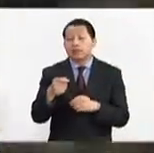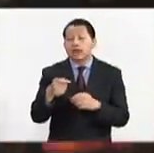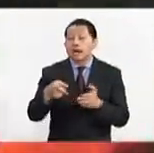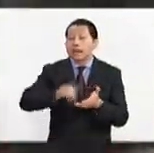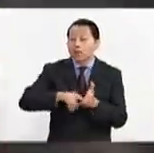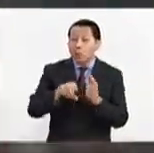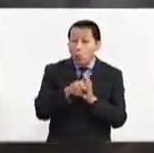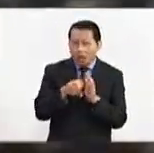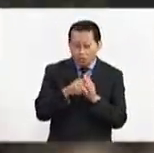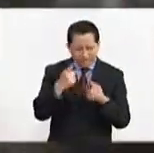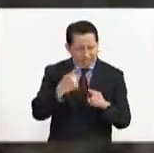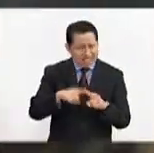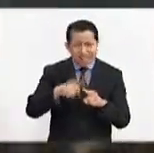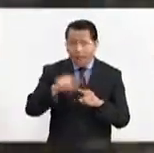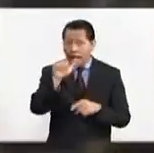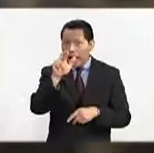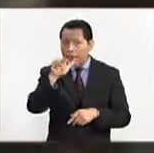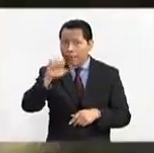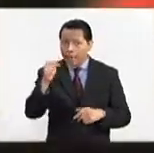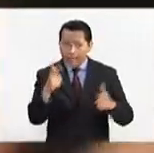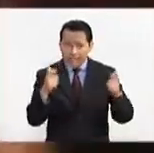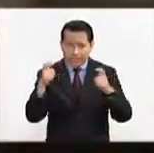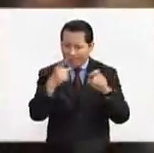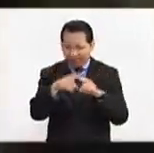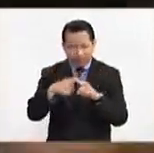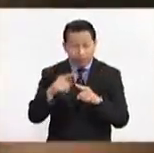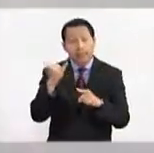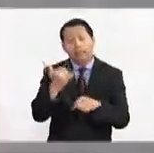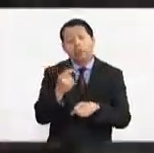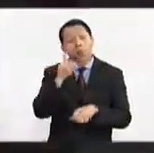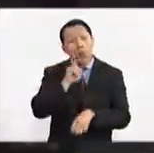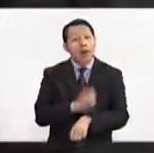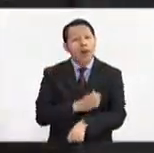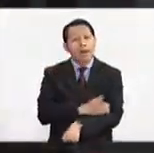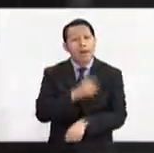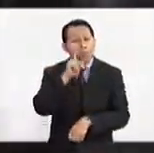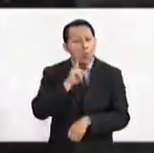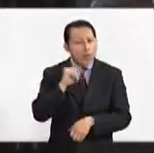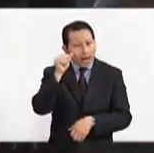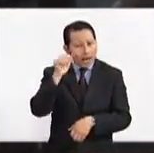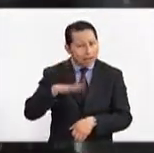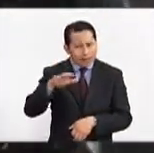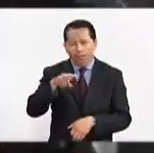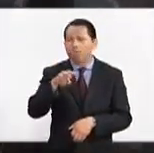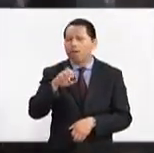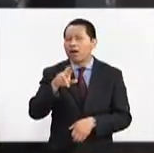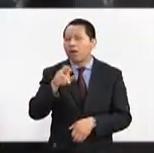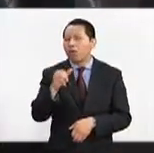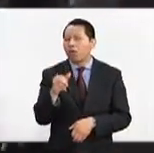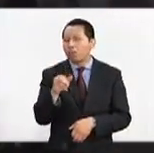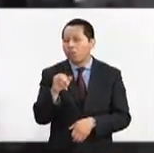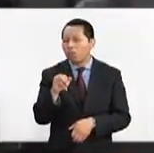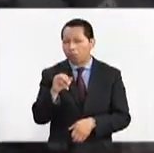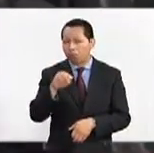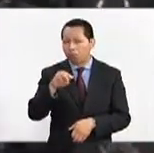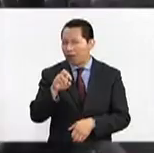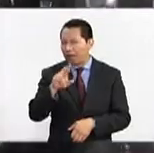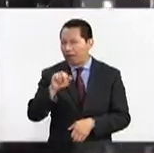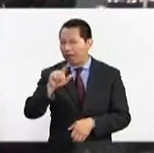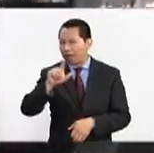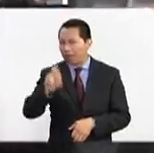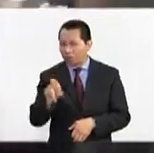múltiples armas de fuego y también fue detenida una acompañante, una mujer asiática con el nombre de Mary Lou Danley.